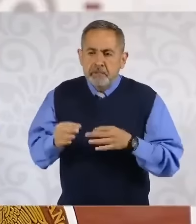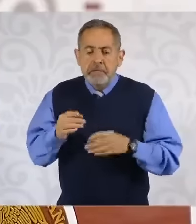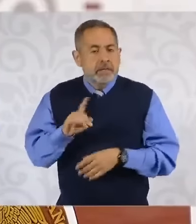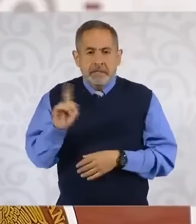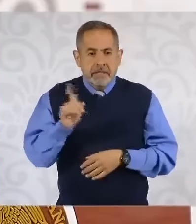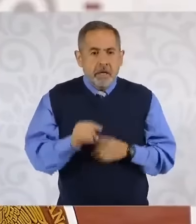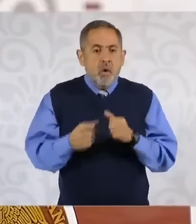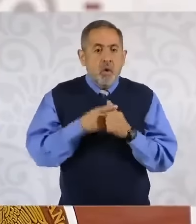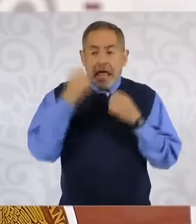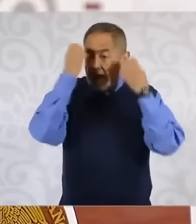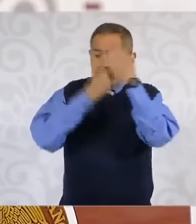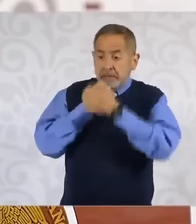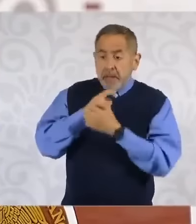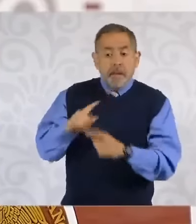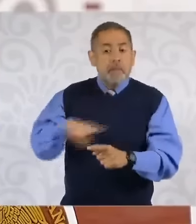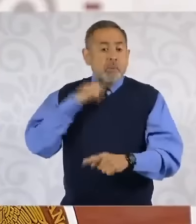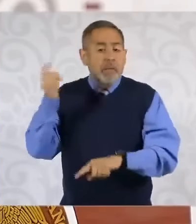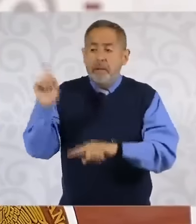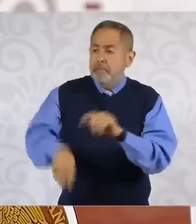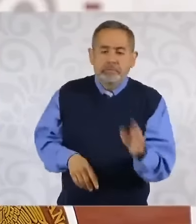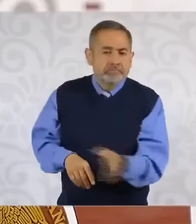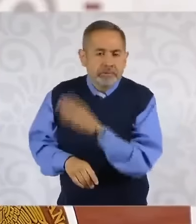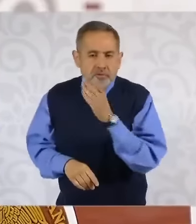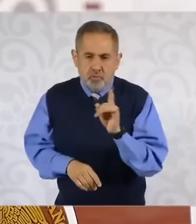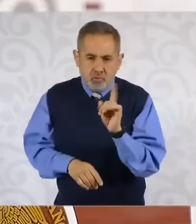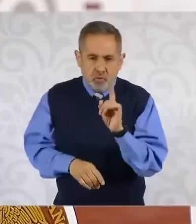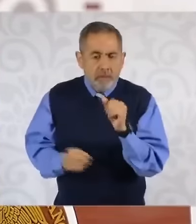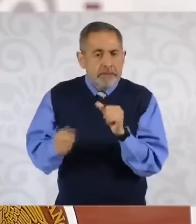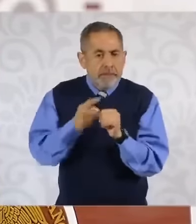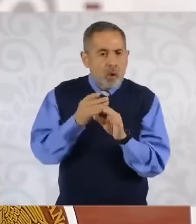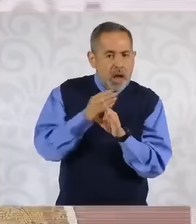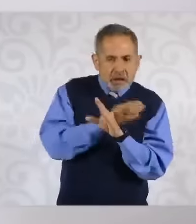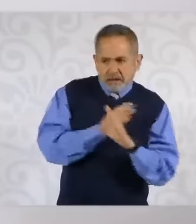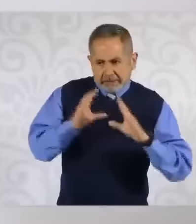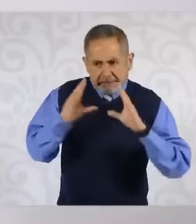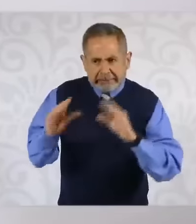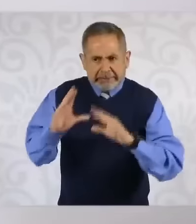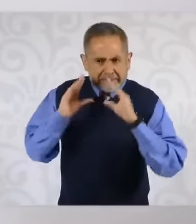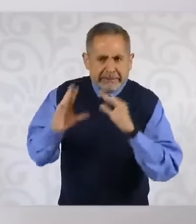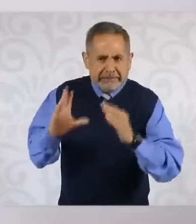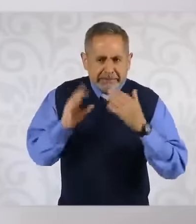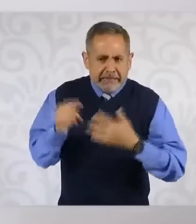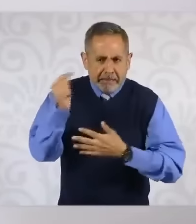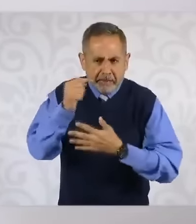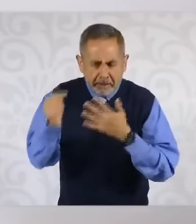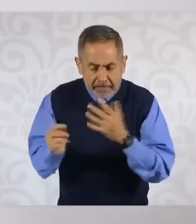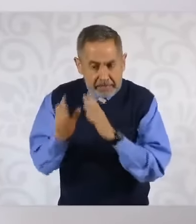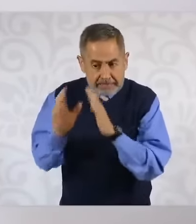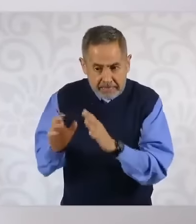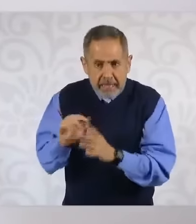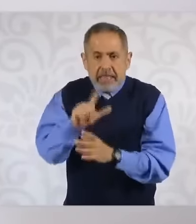examen eliminatorio, sino hacemos un programa para prepararlos para nuestro sistema. Lo mismo con los profesores y las maestras,